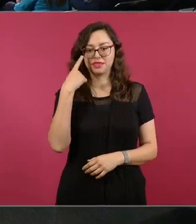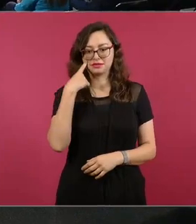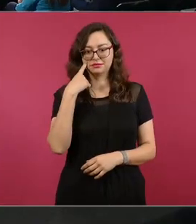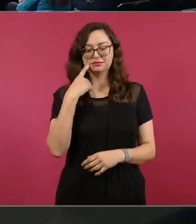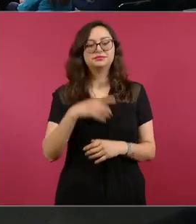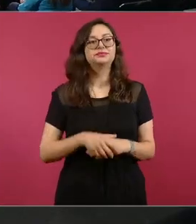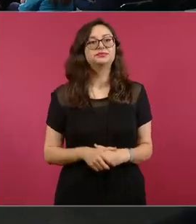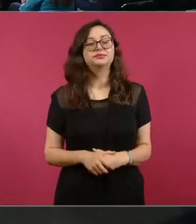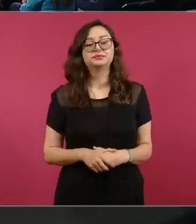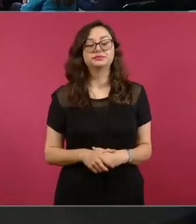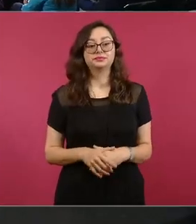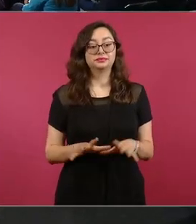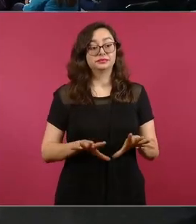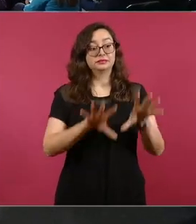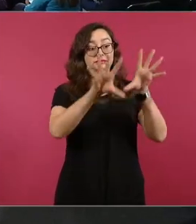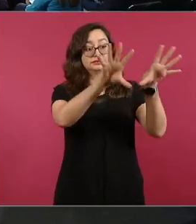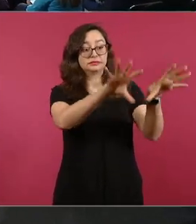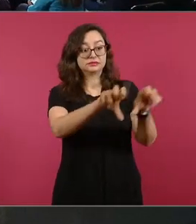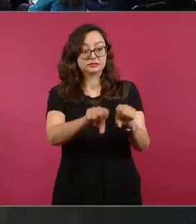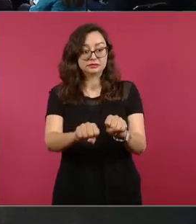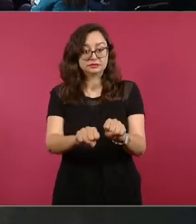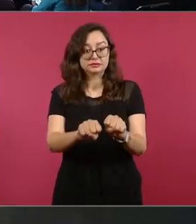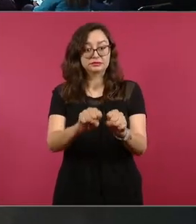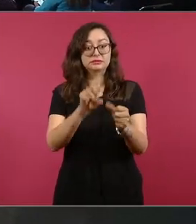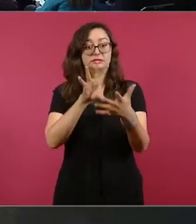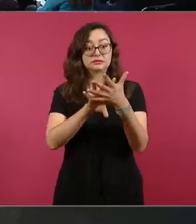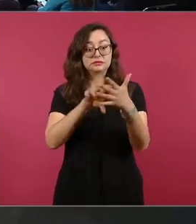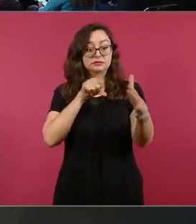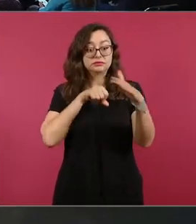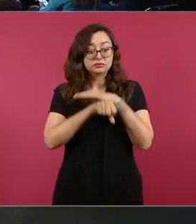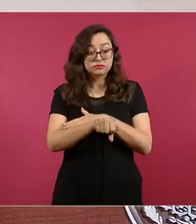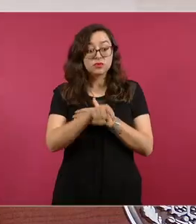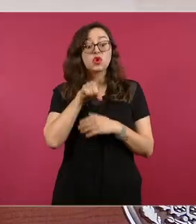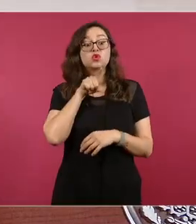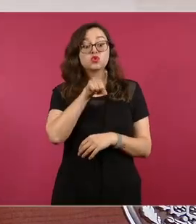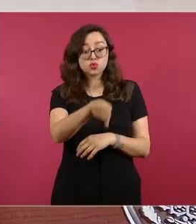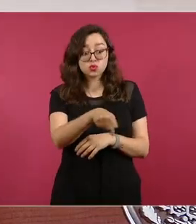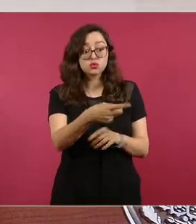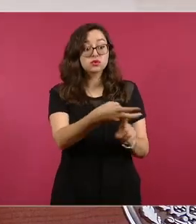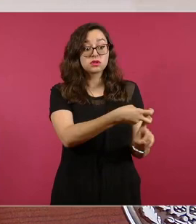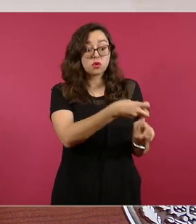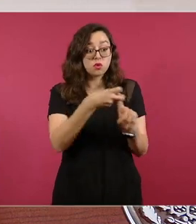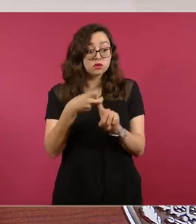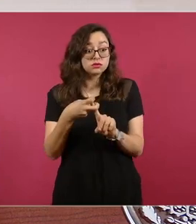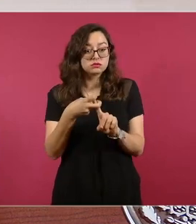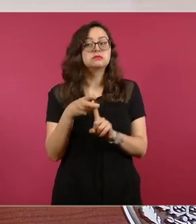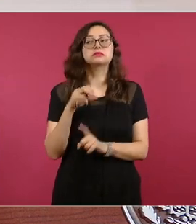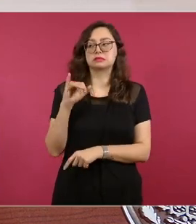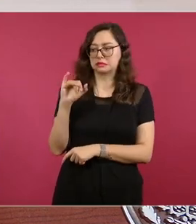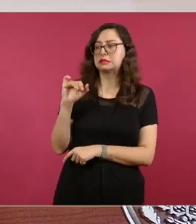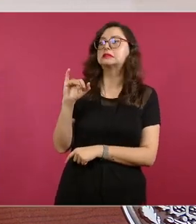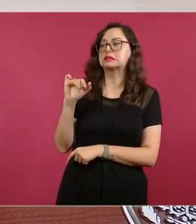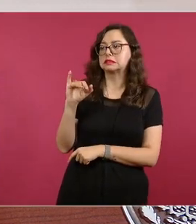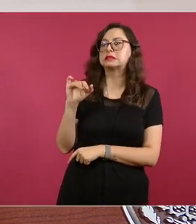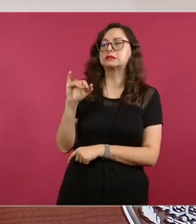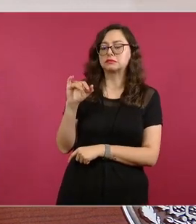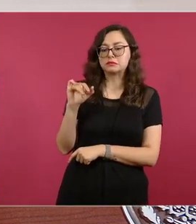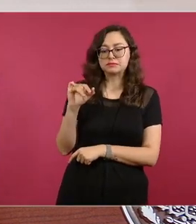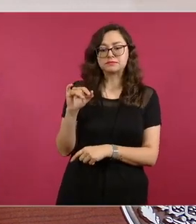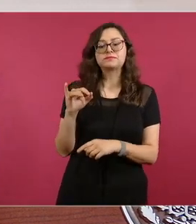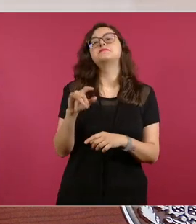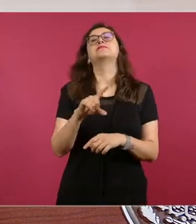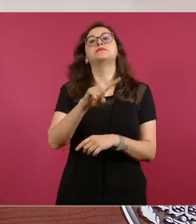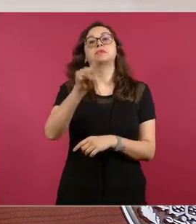porque sostienen que esas declaraciones las